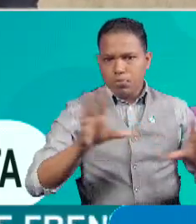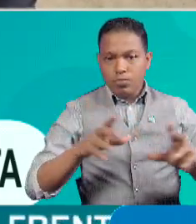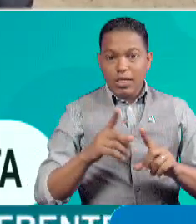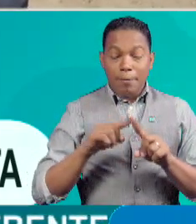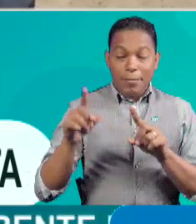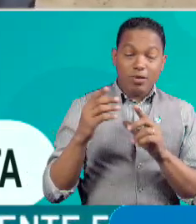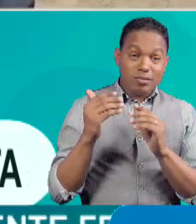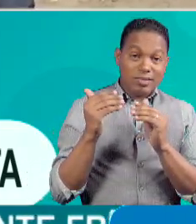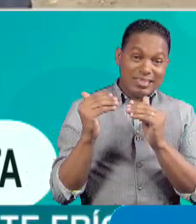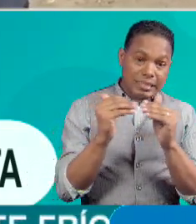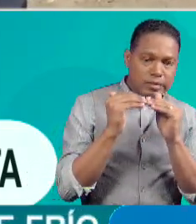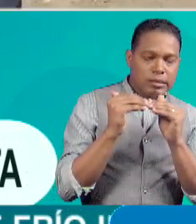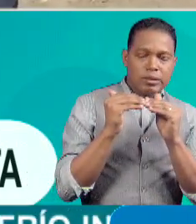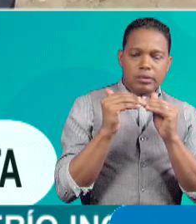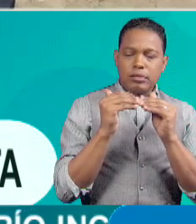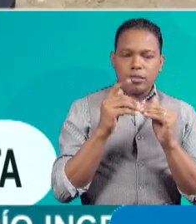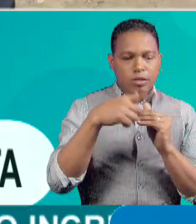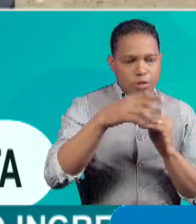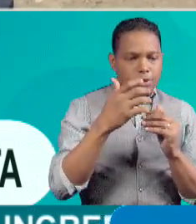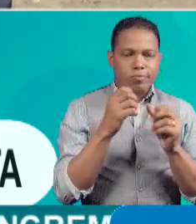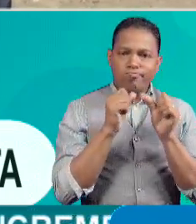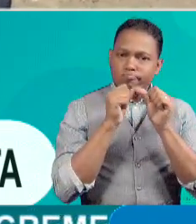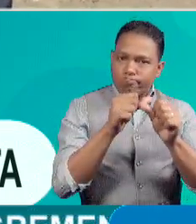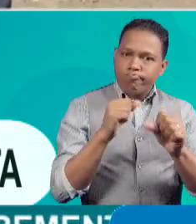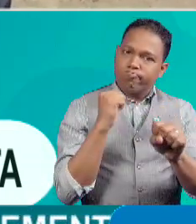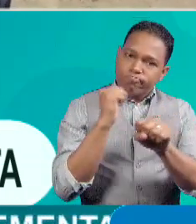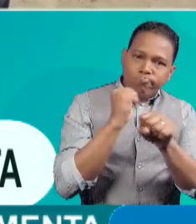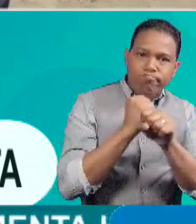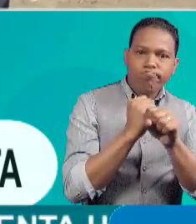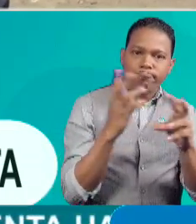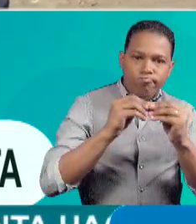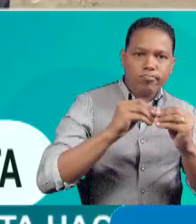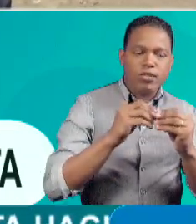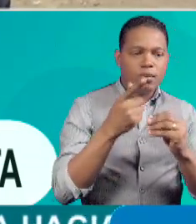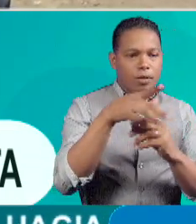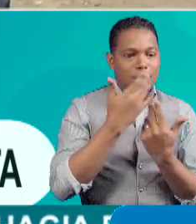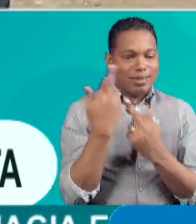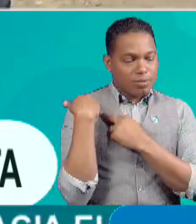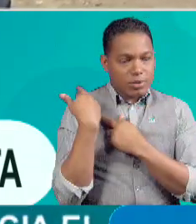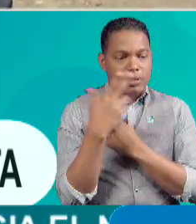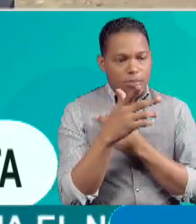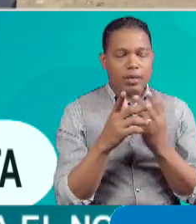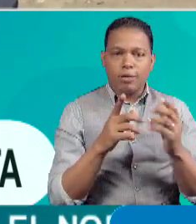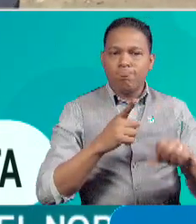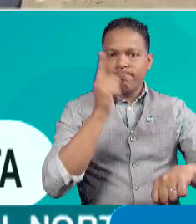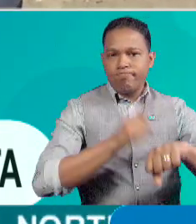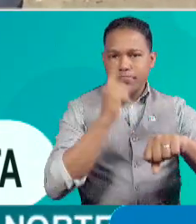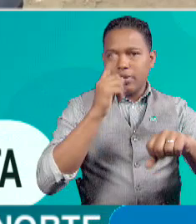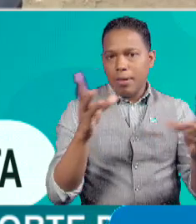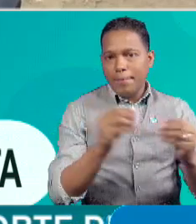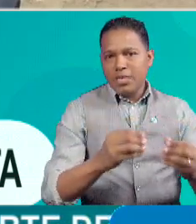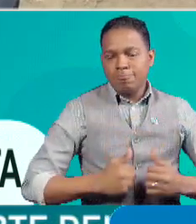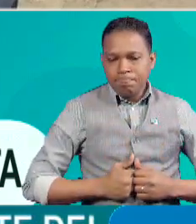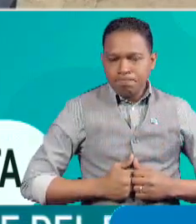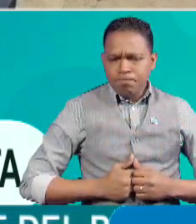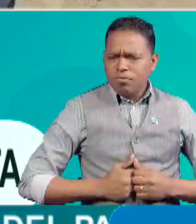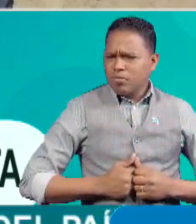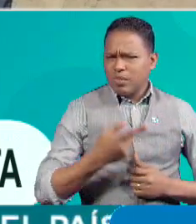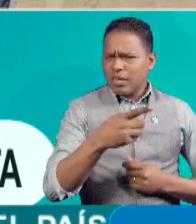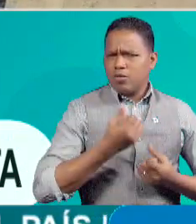la justicia pues haga su parte y que el responsable pague por lo que hizo. Vamos a escuchar